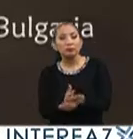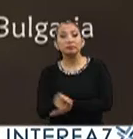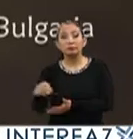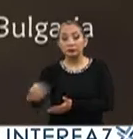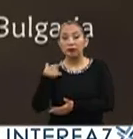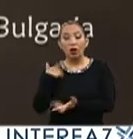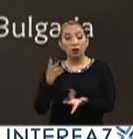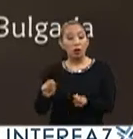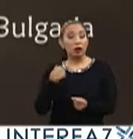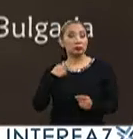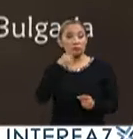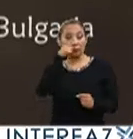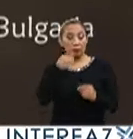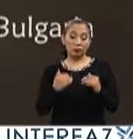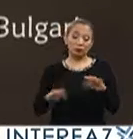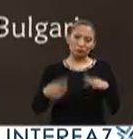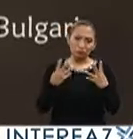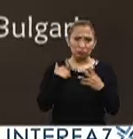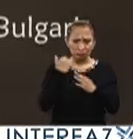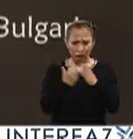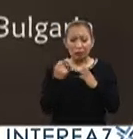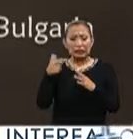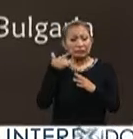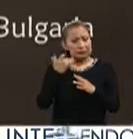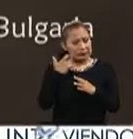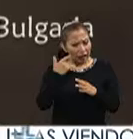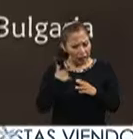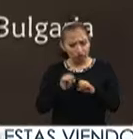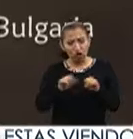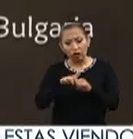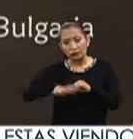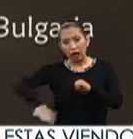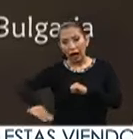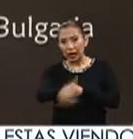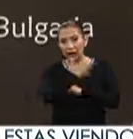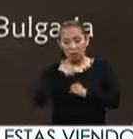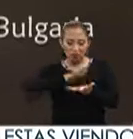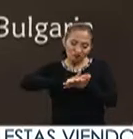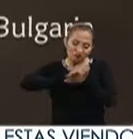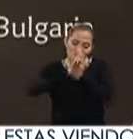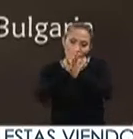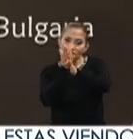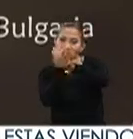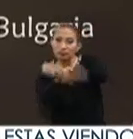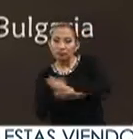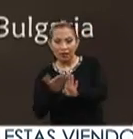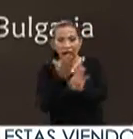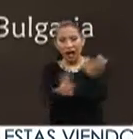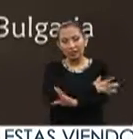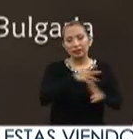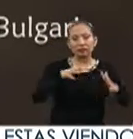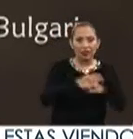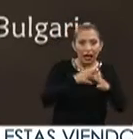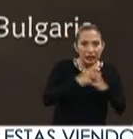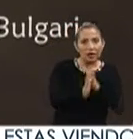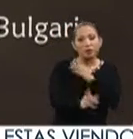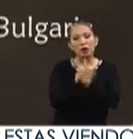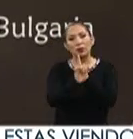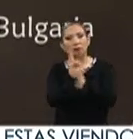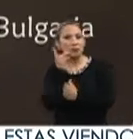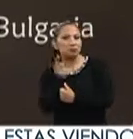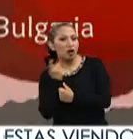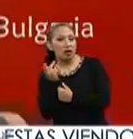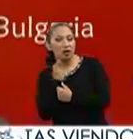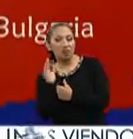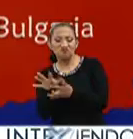El mérito no es menor, pues se trata de sociedades en plena reconstrucción tras sufrir guerras y crisis